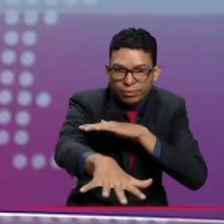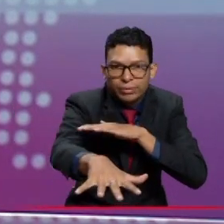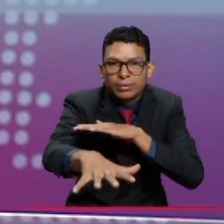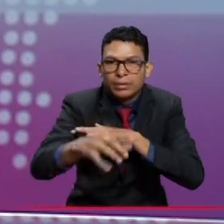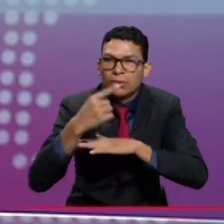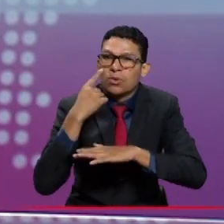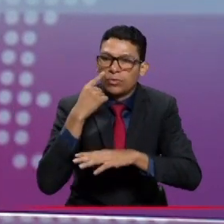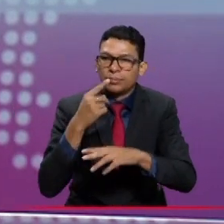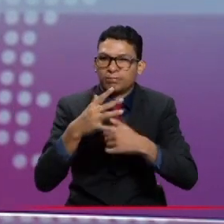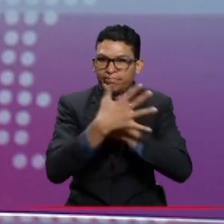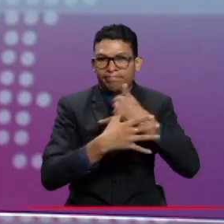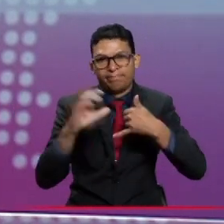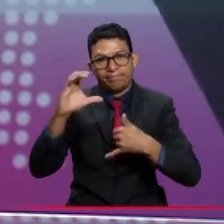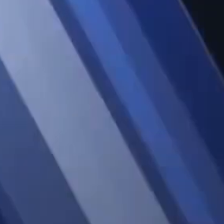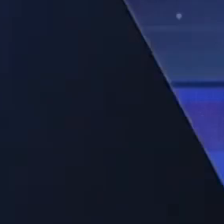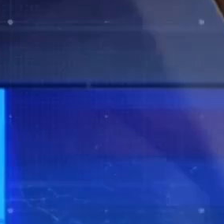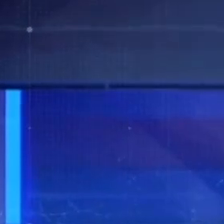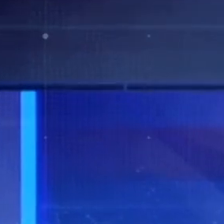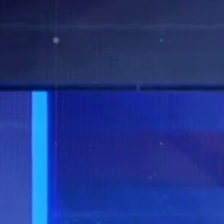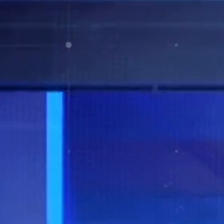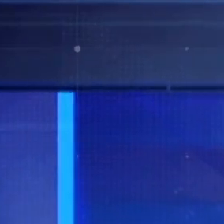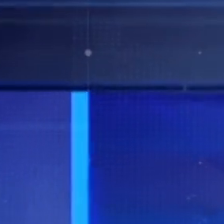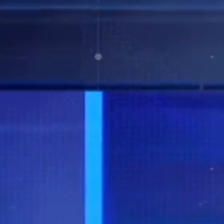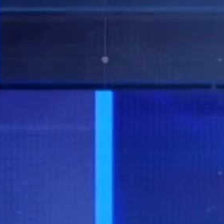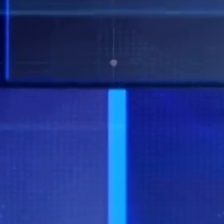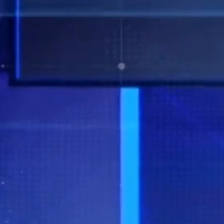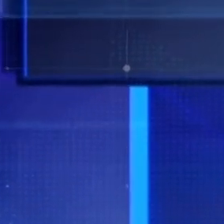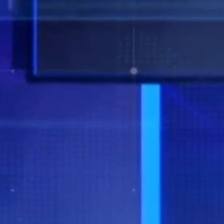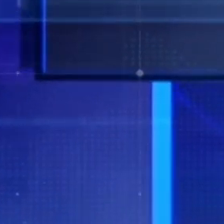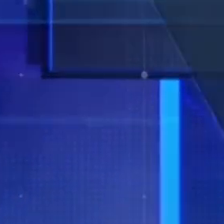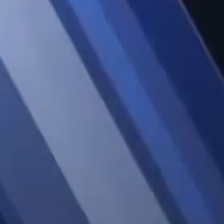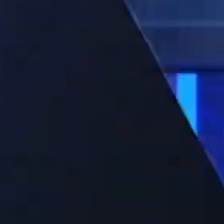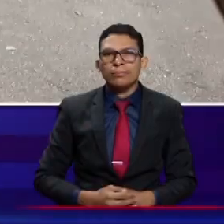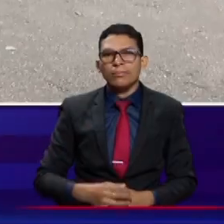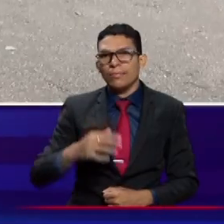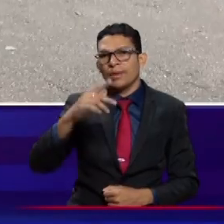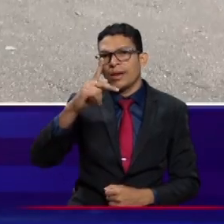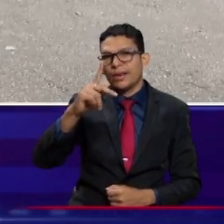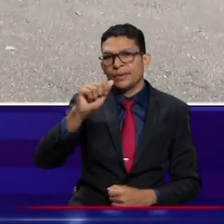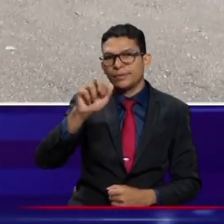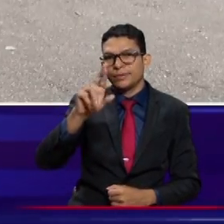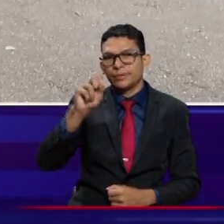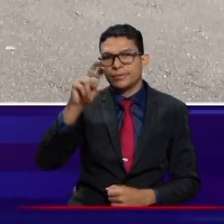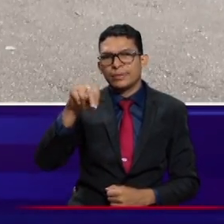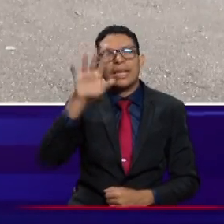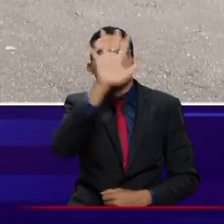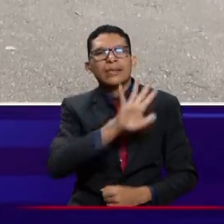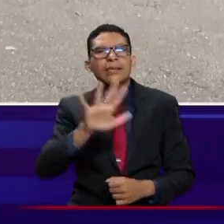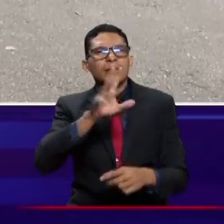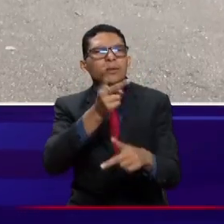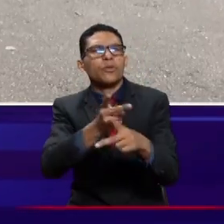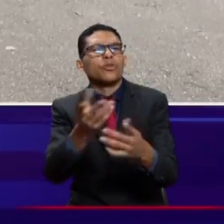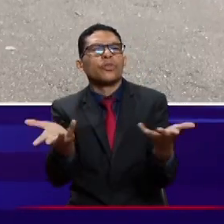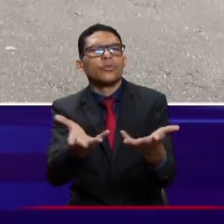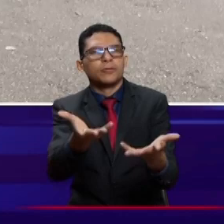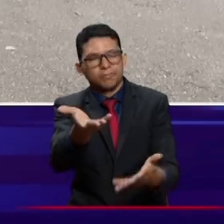Regresamos con Karen López a la ciudad de Bogotá. Karen, ¿cuáles son los departamentos en alerta? Cuéntenos.